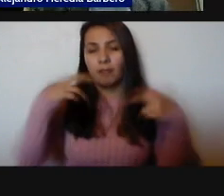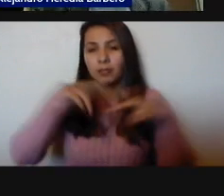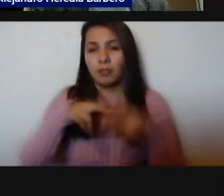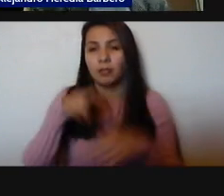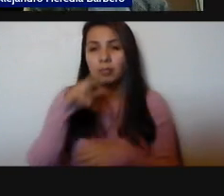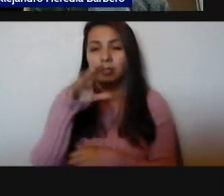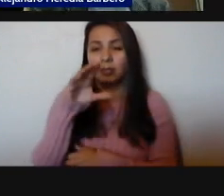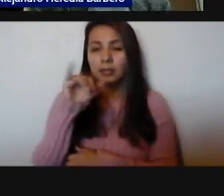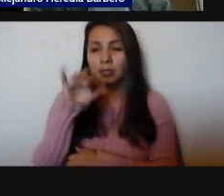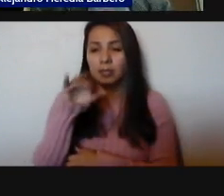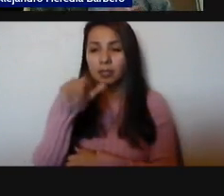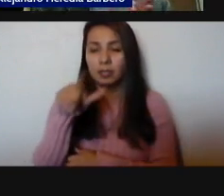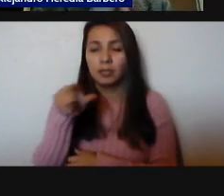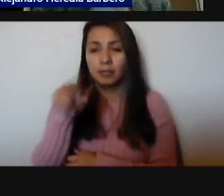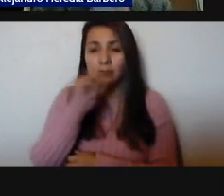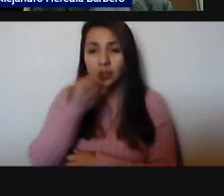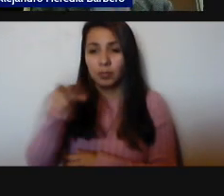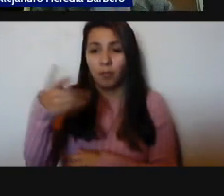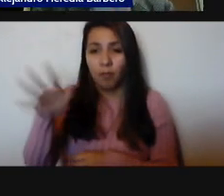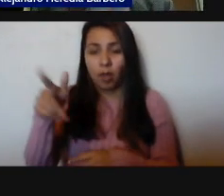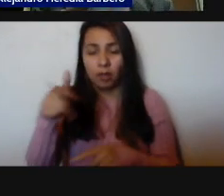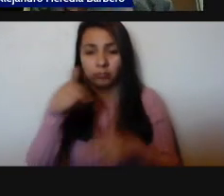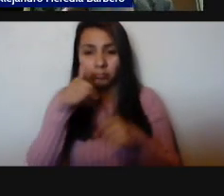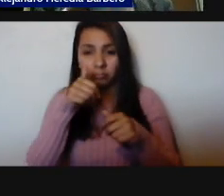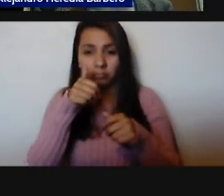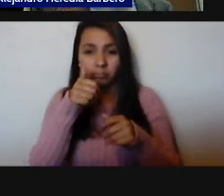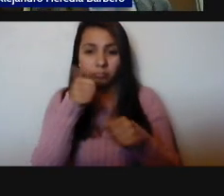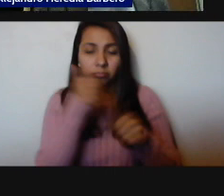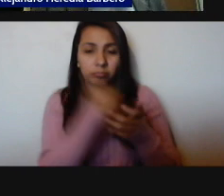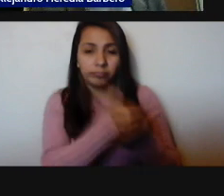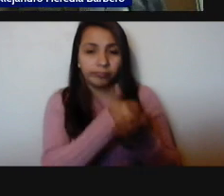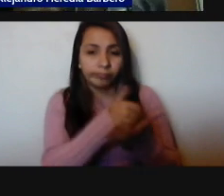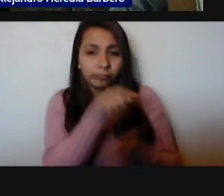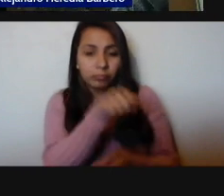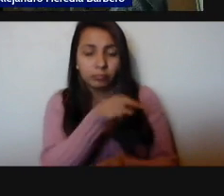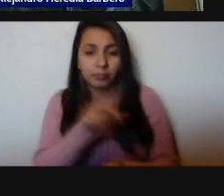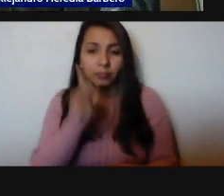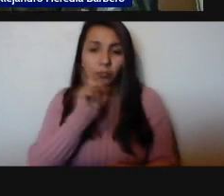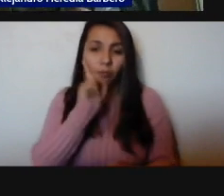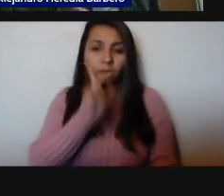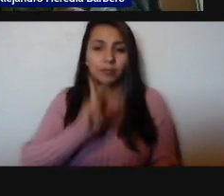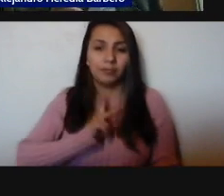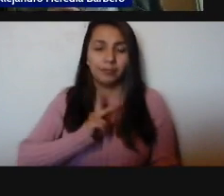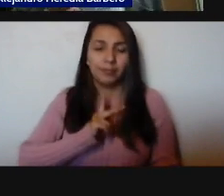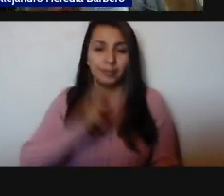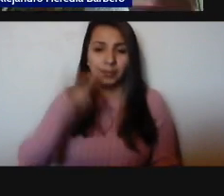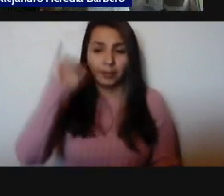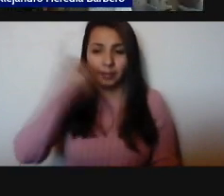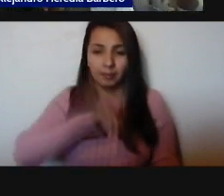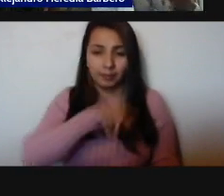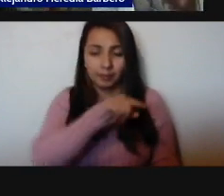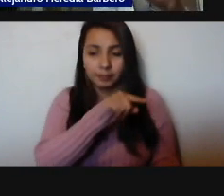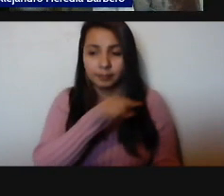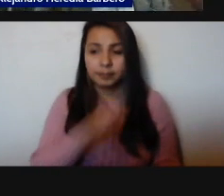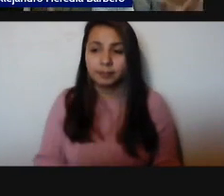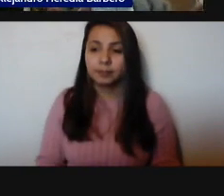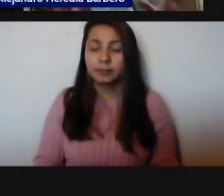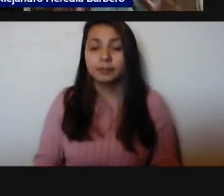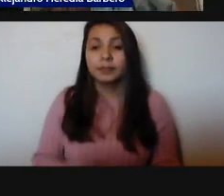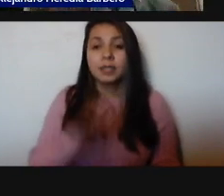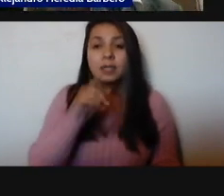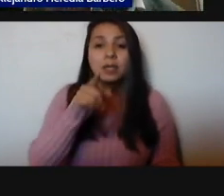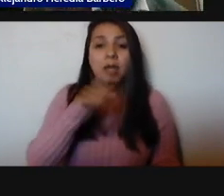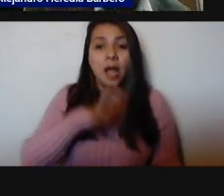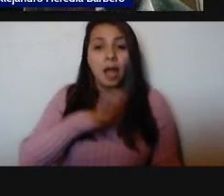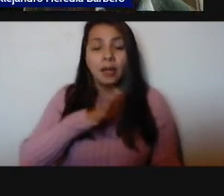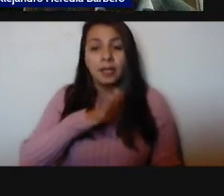Cyril Ponamperuma, tutor del doctorado de la doctora Alicia Negrón Mendoza, que hacía algunos experimentos formidables.